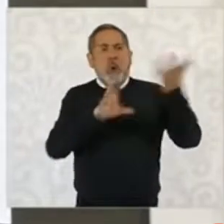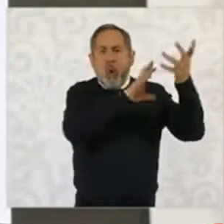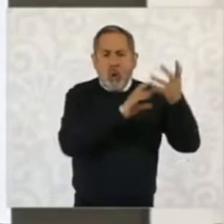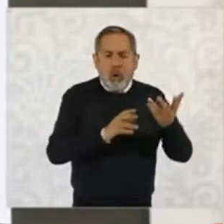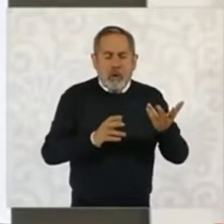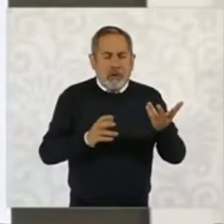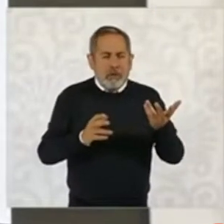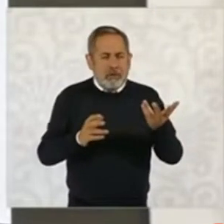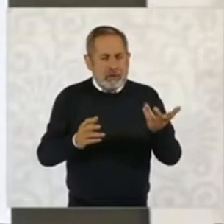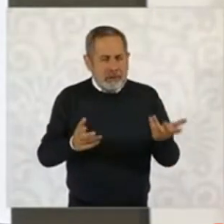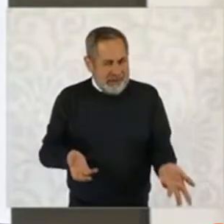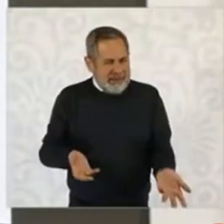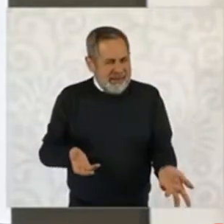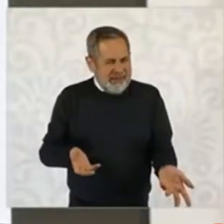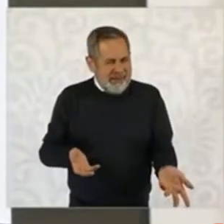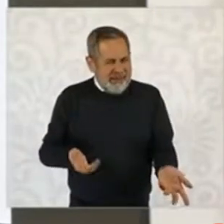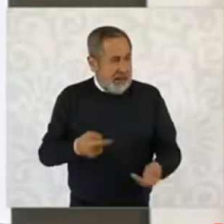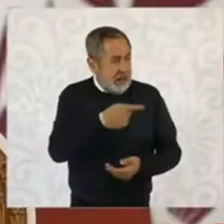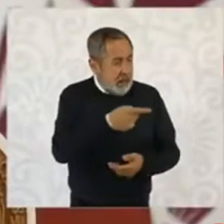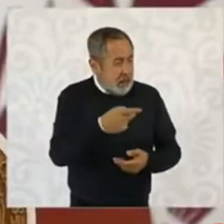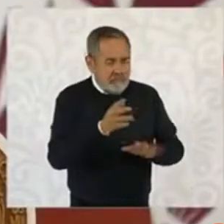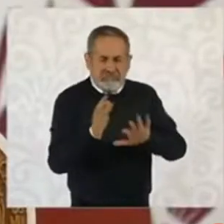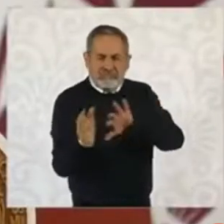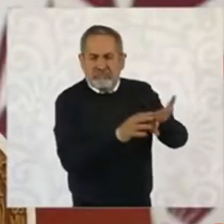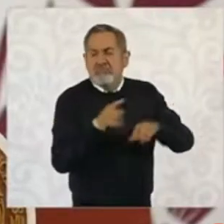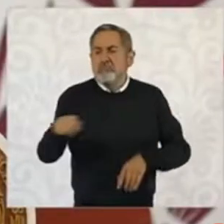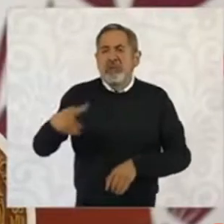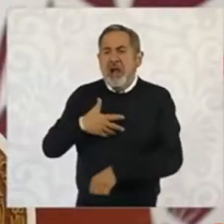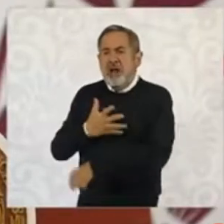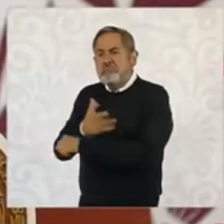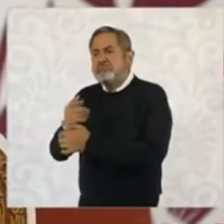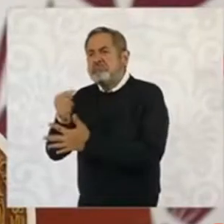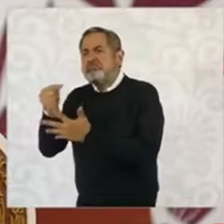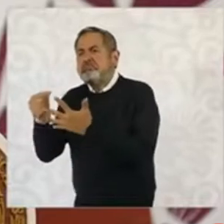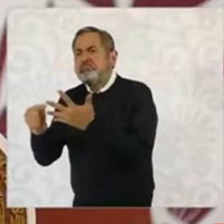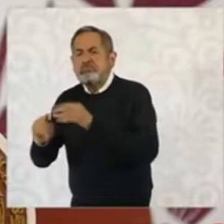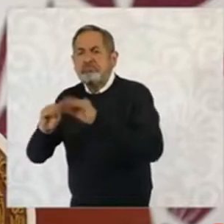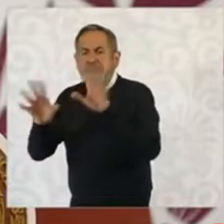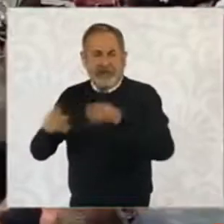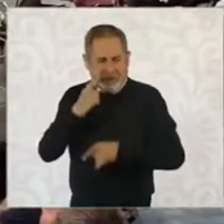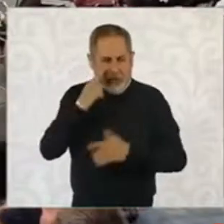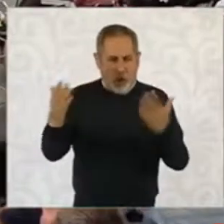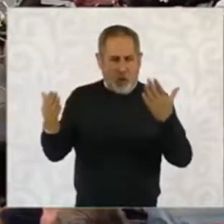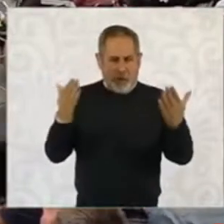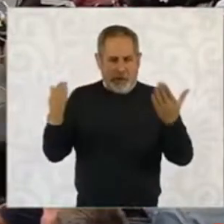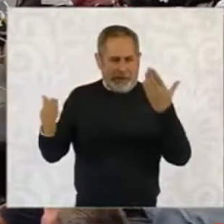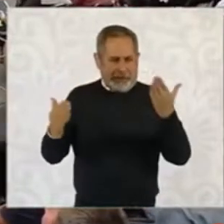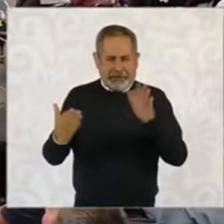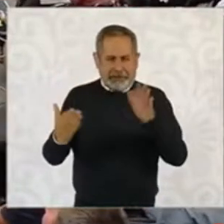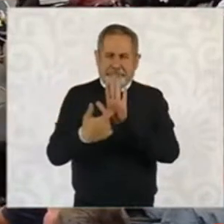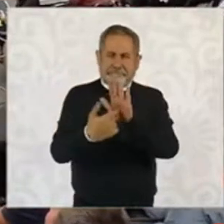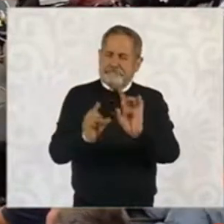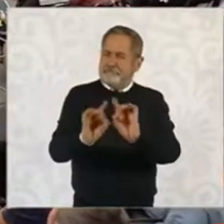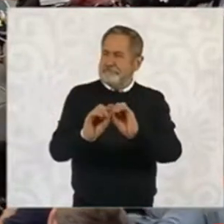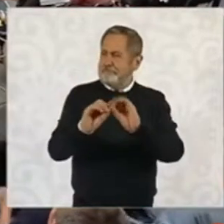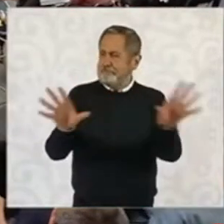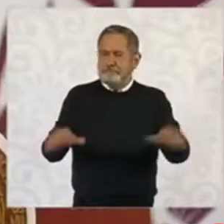En todo lo demás hay transparencia, pero además, pues hay nomás las comparaciones